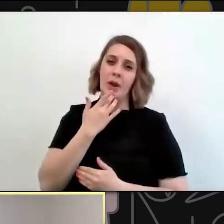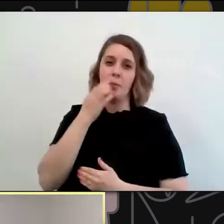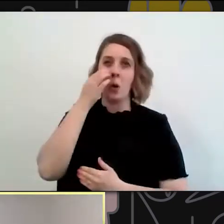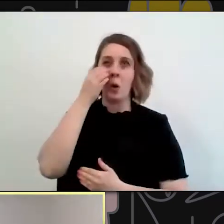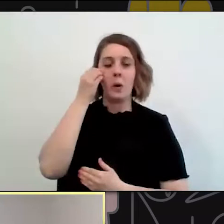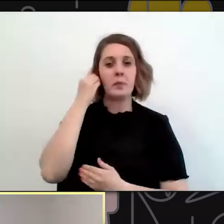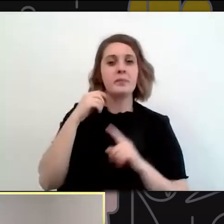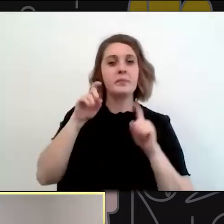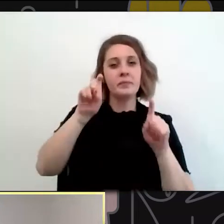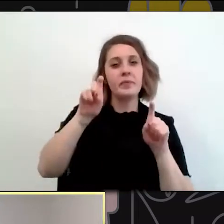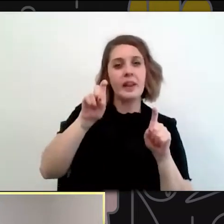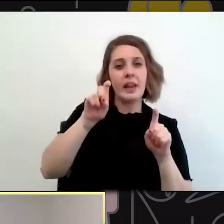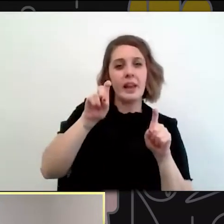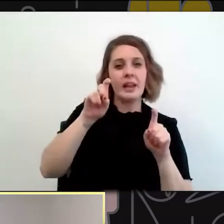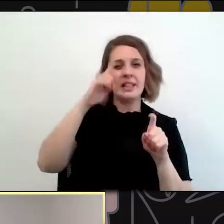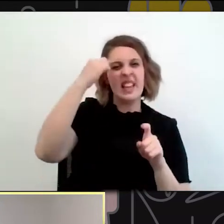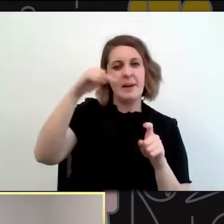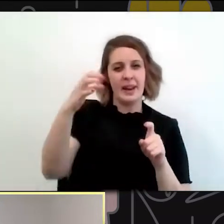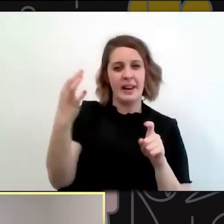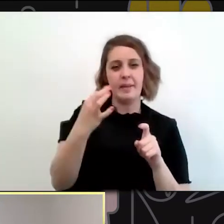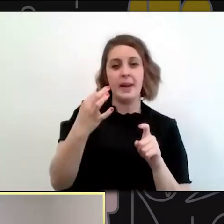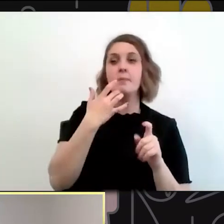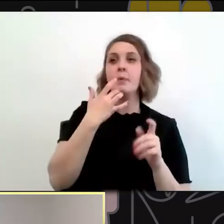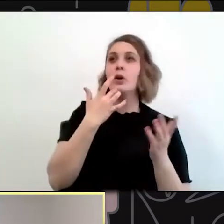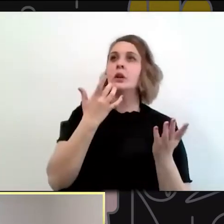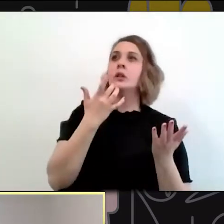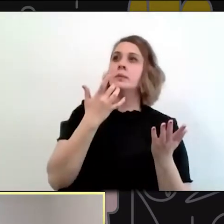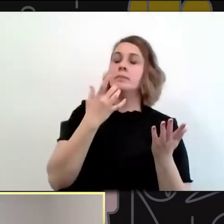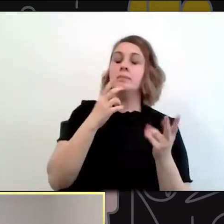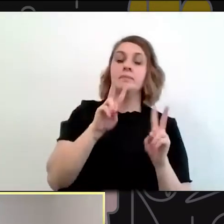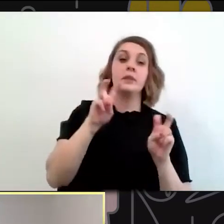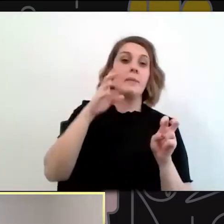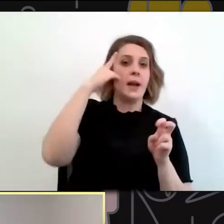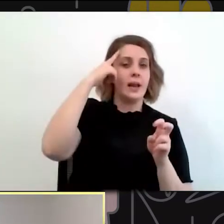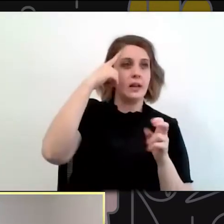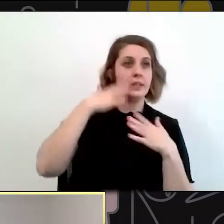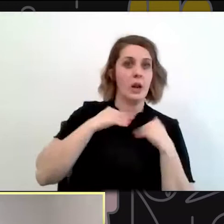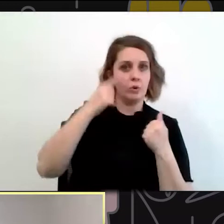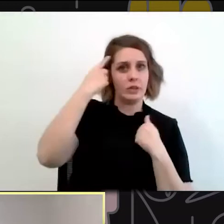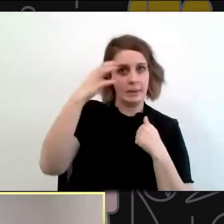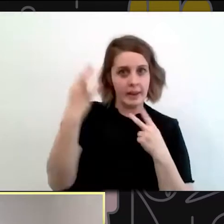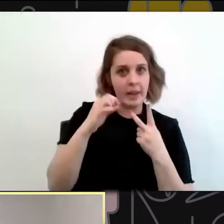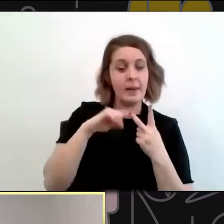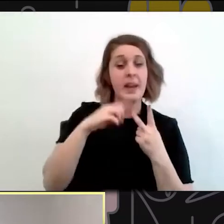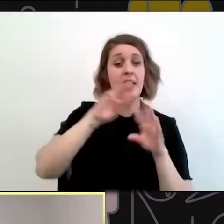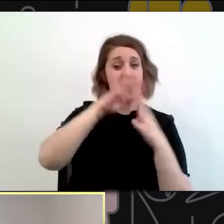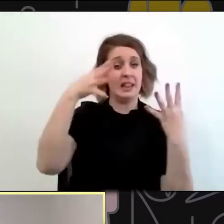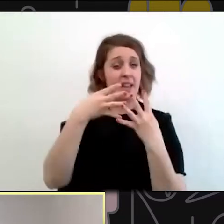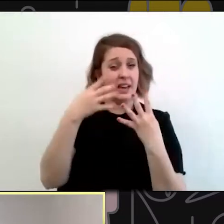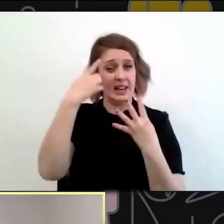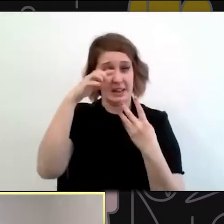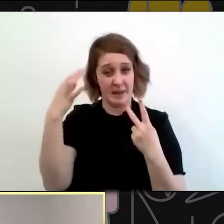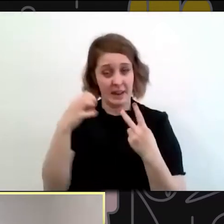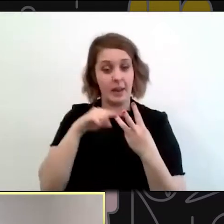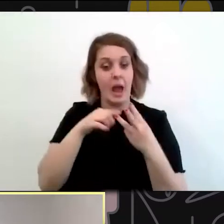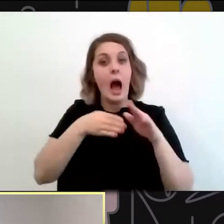digitalmente en salud, o sea, tienen que saber sobre salud, tienen que saber sobre Internet, tienen que tener acceso a Internet,